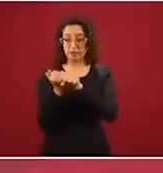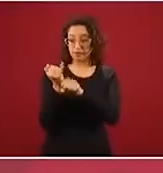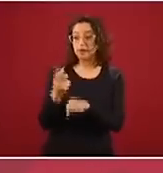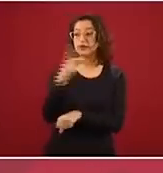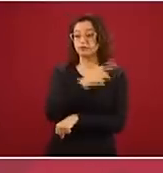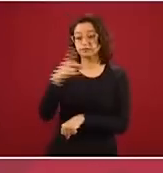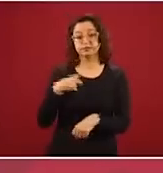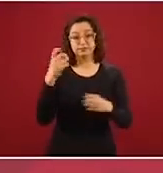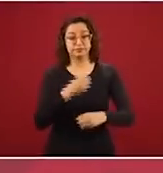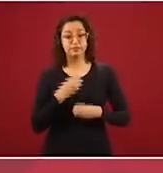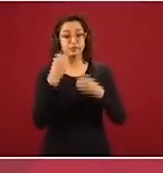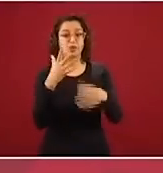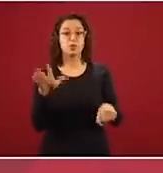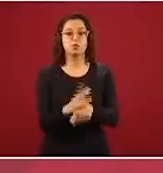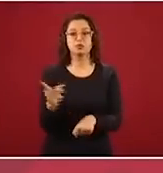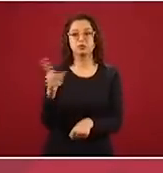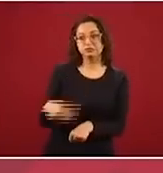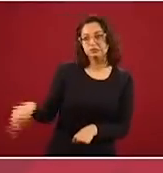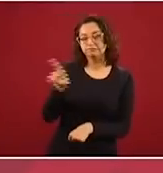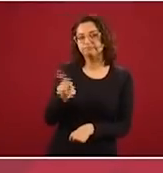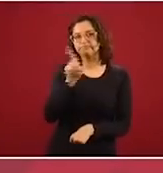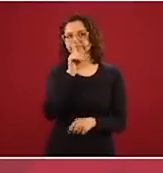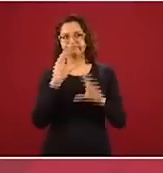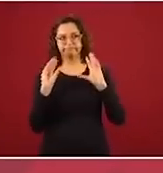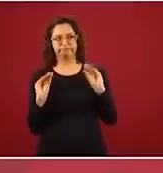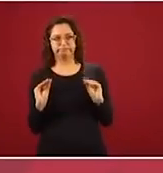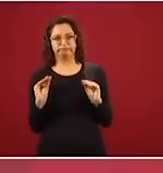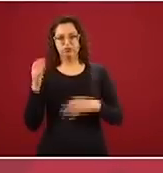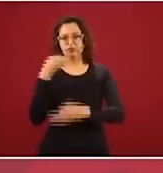hablen, porque hay como un pacto de silencio.